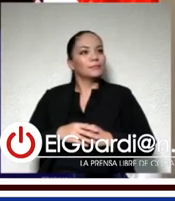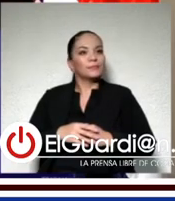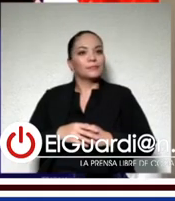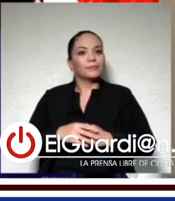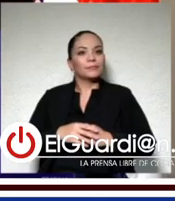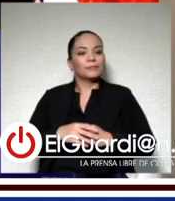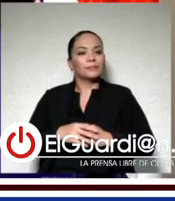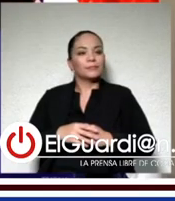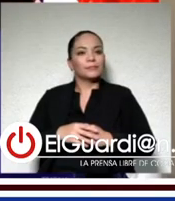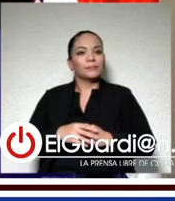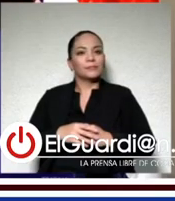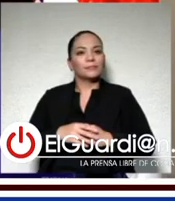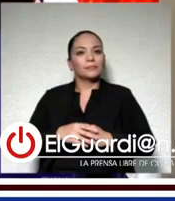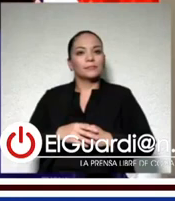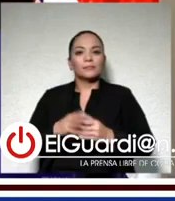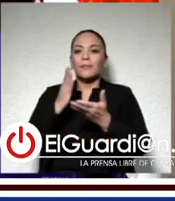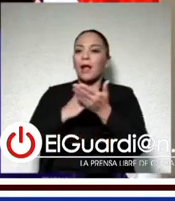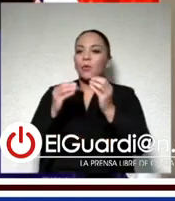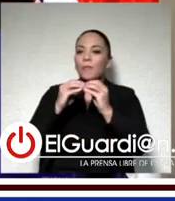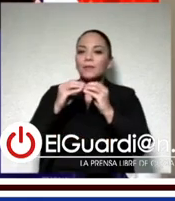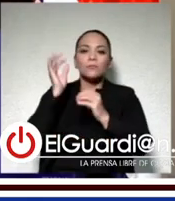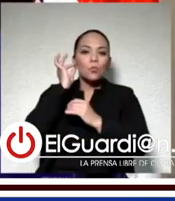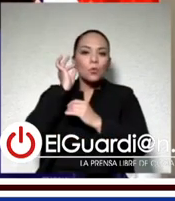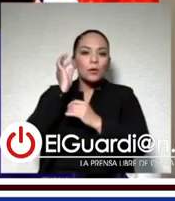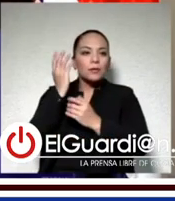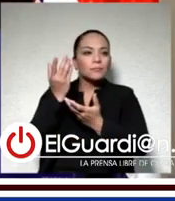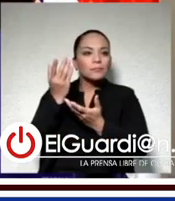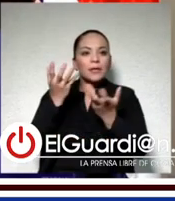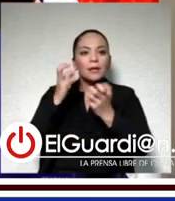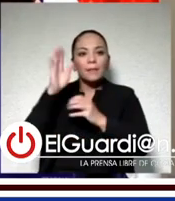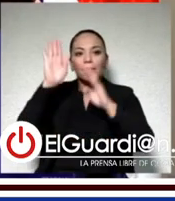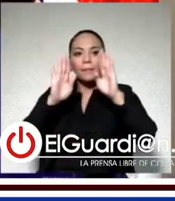Por equidad de género, ¿hay alguna otra señora que quiera preguntar?